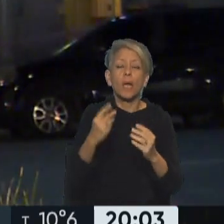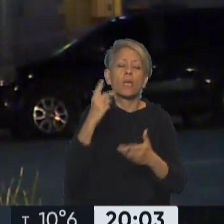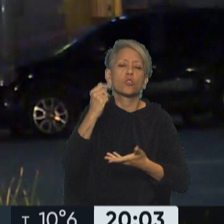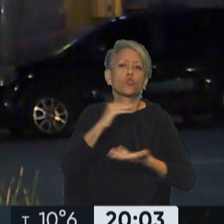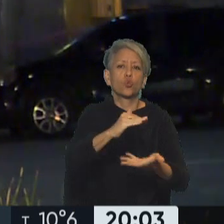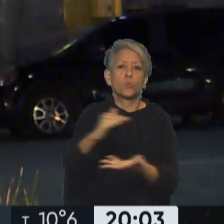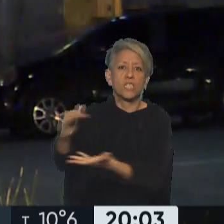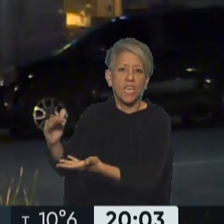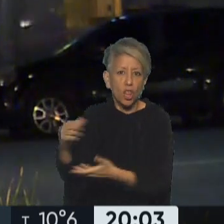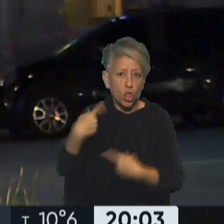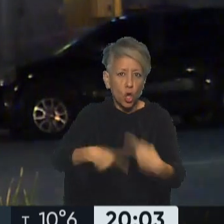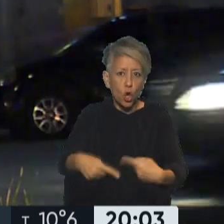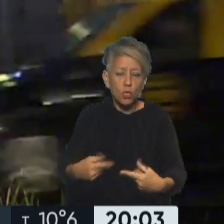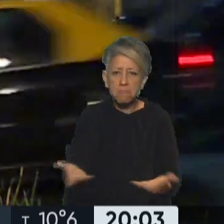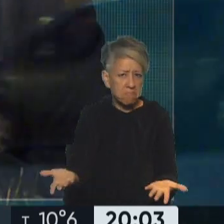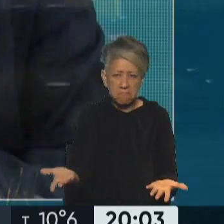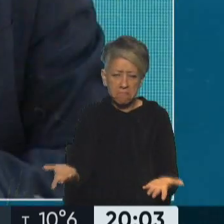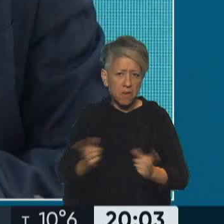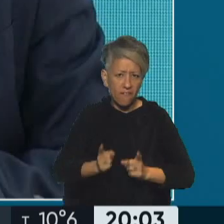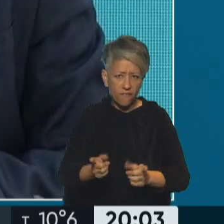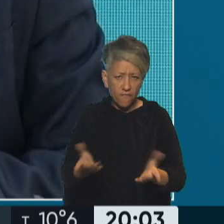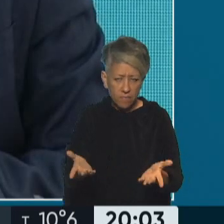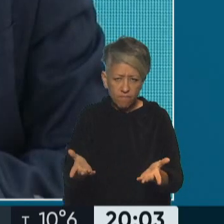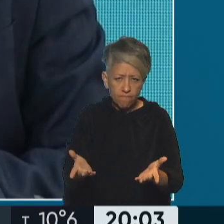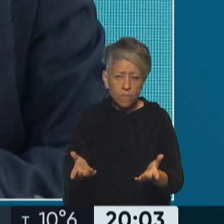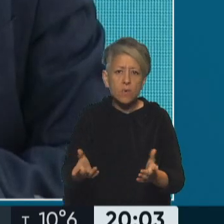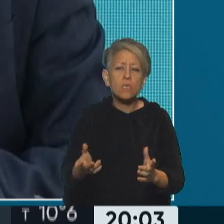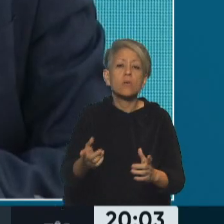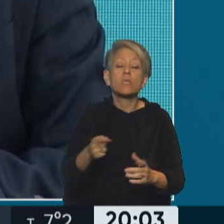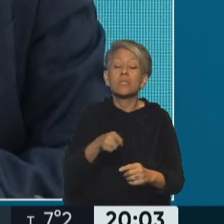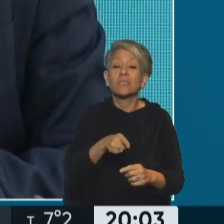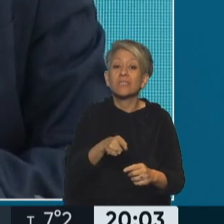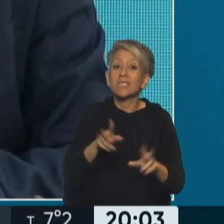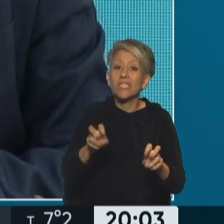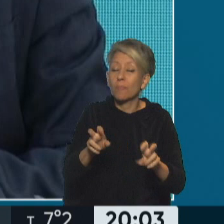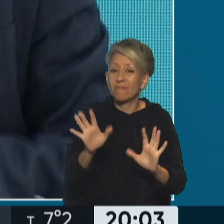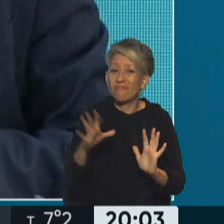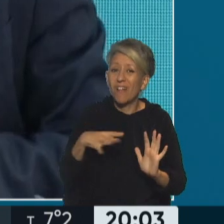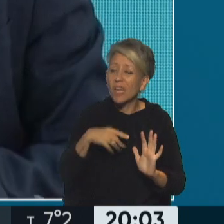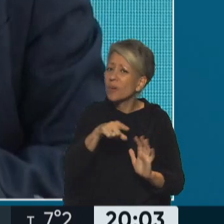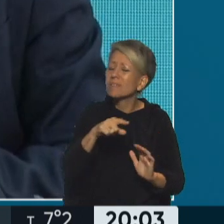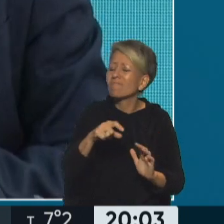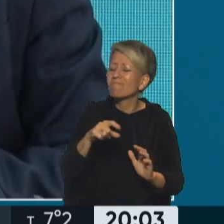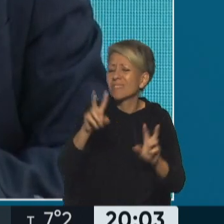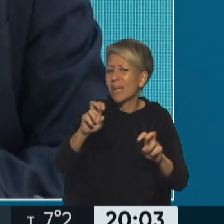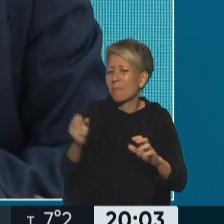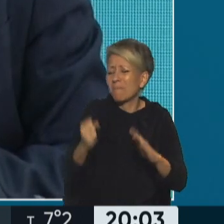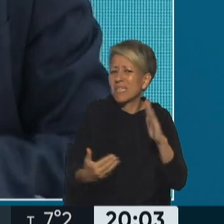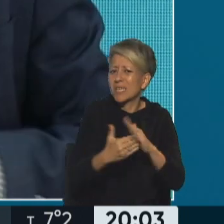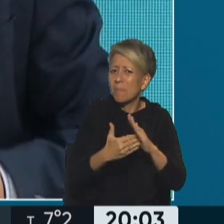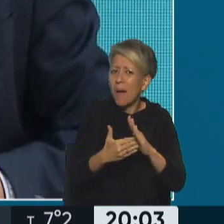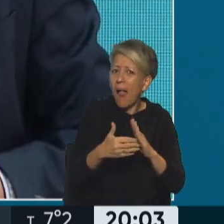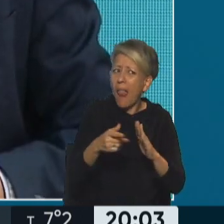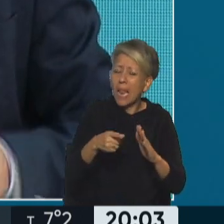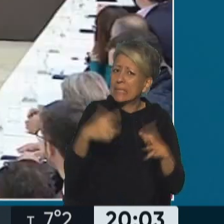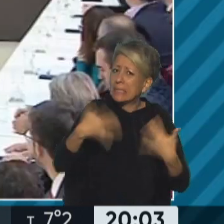Bueno, eso no pasó, todavía la segmentación energética no estaba deliberada. Vuelvo a decir, esto era uno de los temas principales detonantes por los cuales Martín